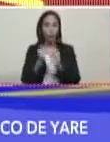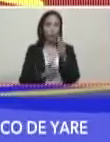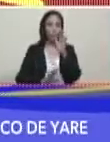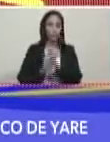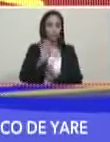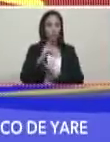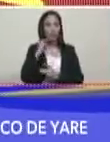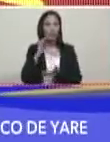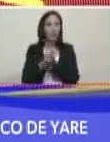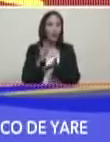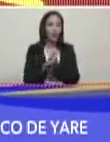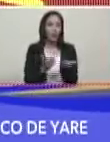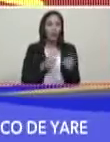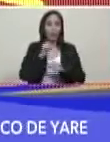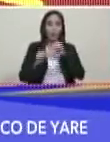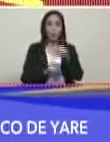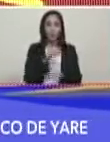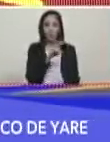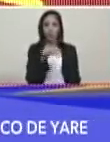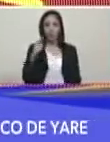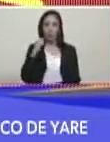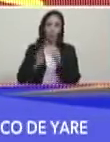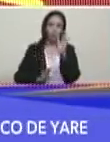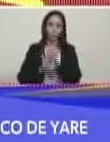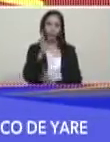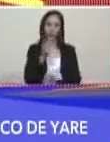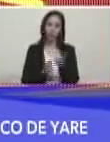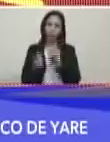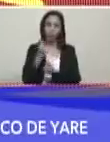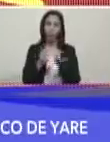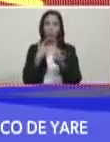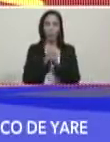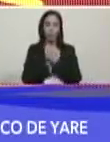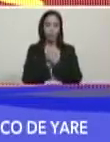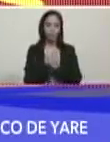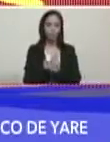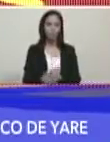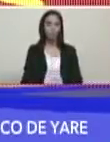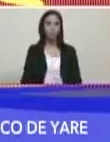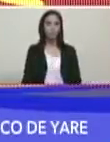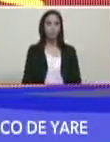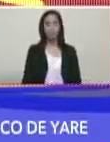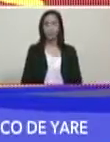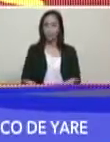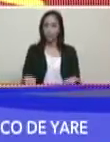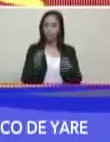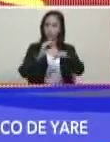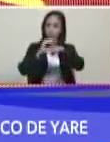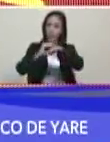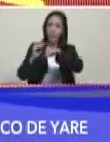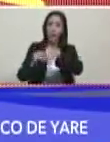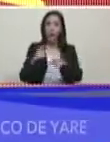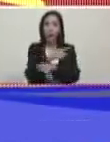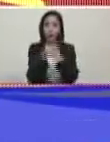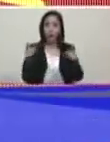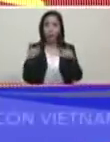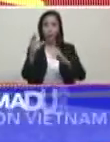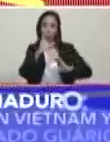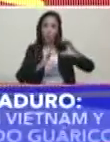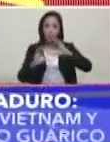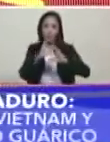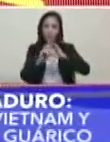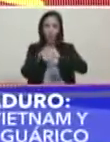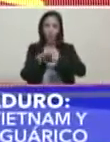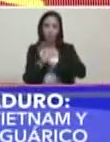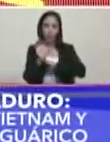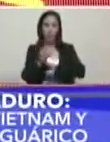prosperidad futura de este siglo XXI para nuestra amada Venezuela. Sigo insistiendo a los científicos del país,